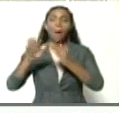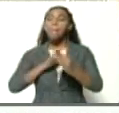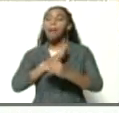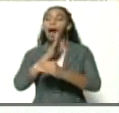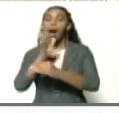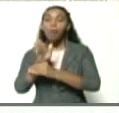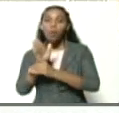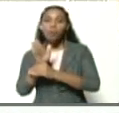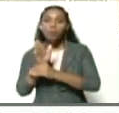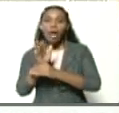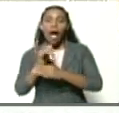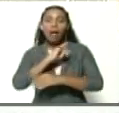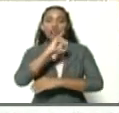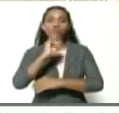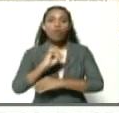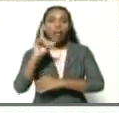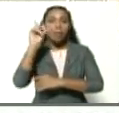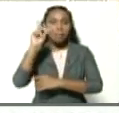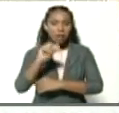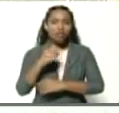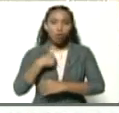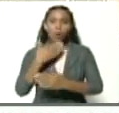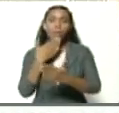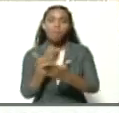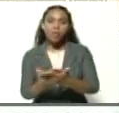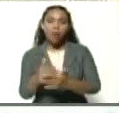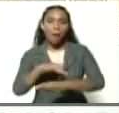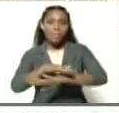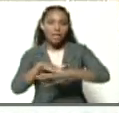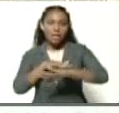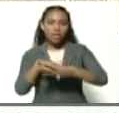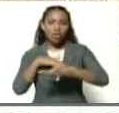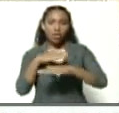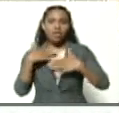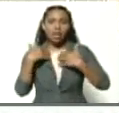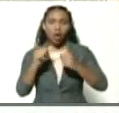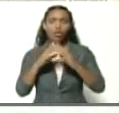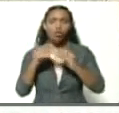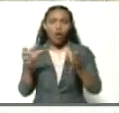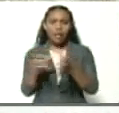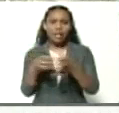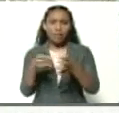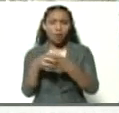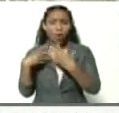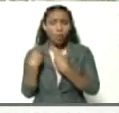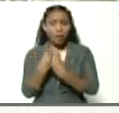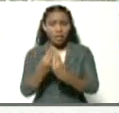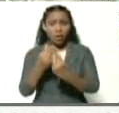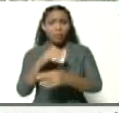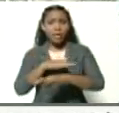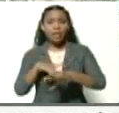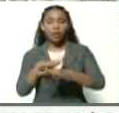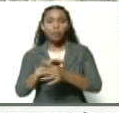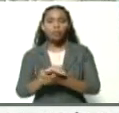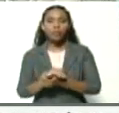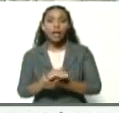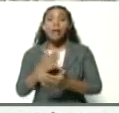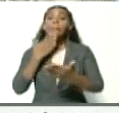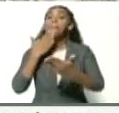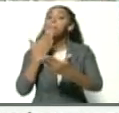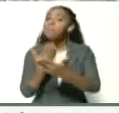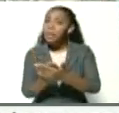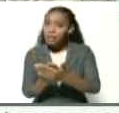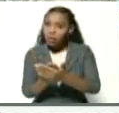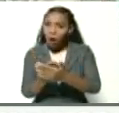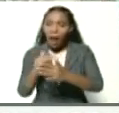también. Yo le pido al ministro Carlos Alvarado, a todo su equipo, compañero ministro, le pido a